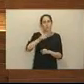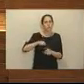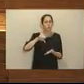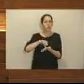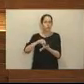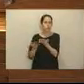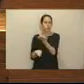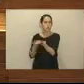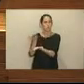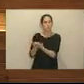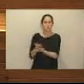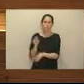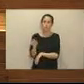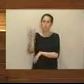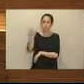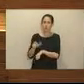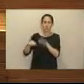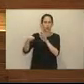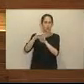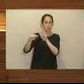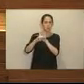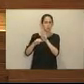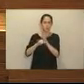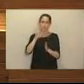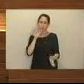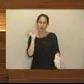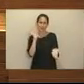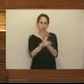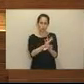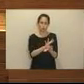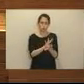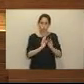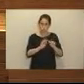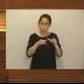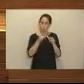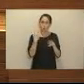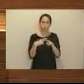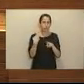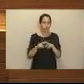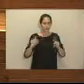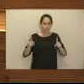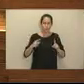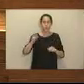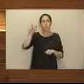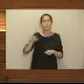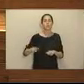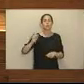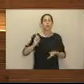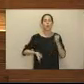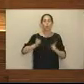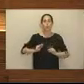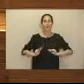que usted adopte medidas de expulsión que afectan personalmente a su partido. Tiene que actuar como gobernante, tiene que hacer